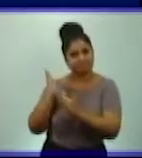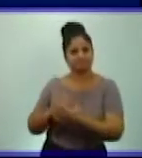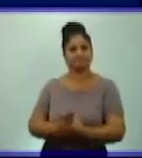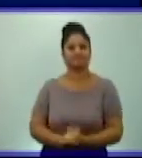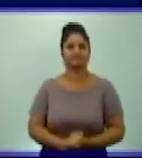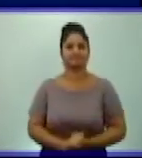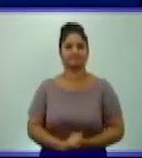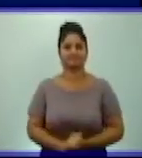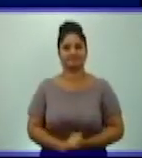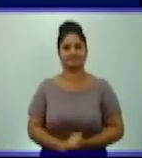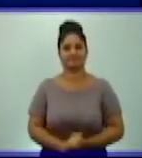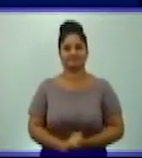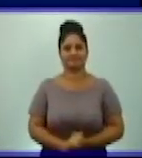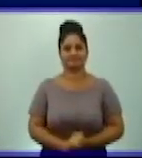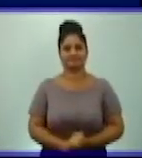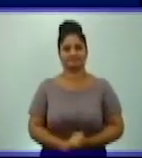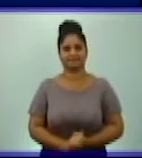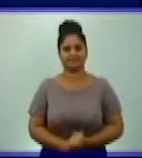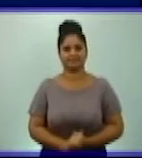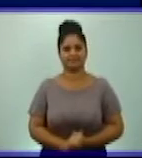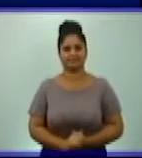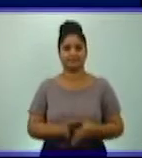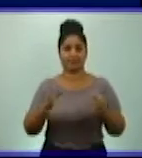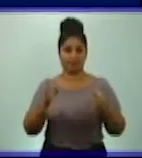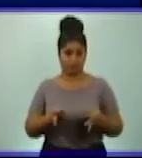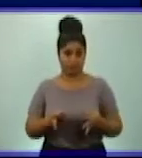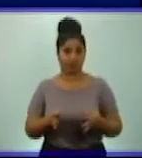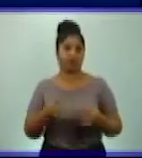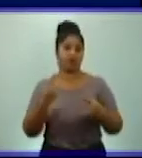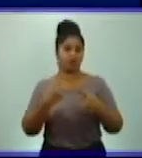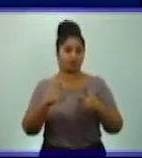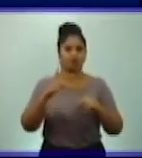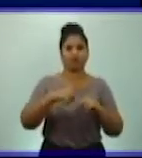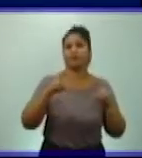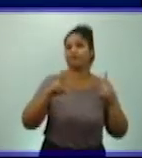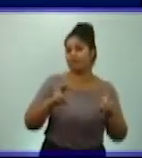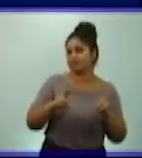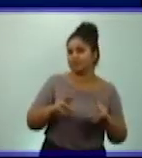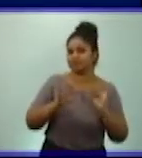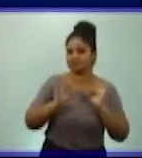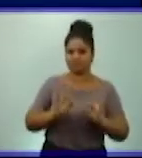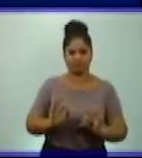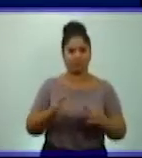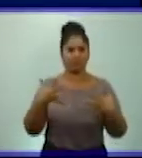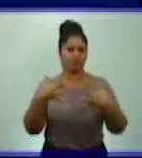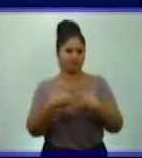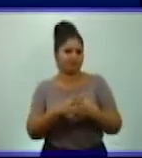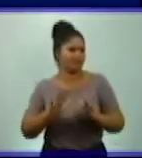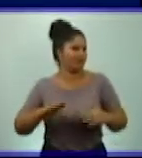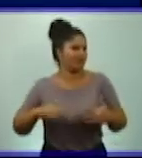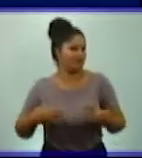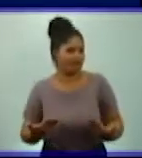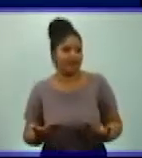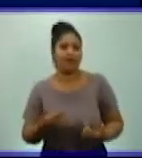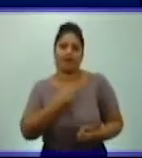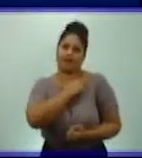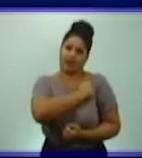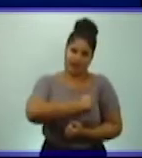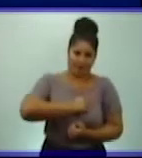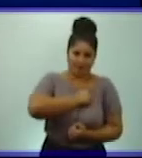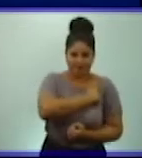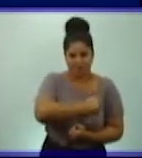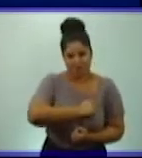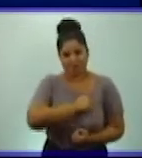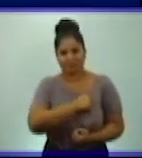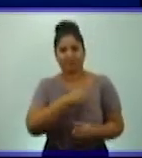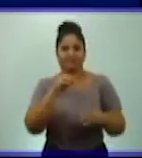Seguidamente entonces presentamos el asunto de nuestra clase. Hoy vamos a trabajar el tema del amor en un soneto de Sor Juana Inés